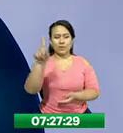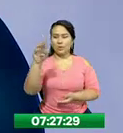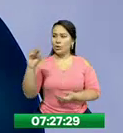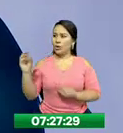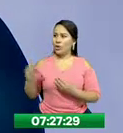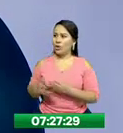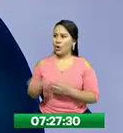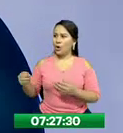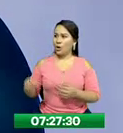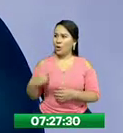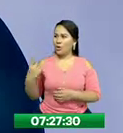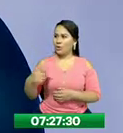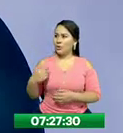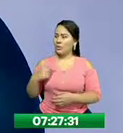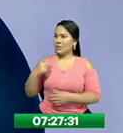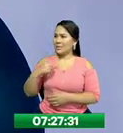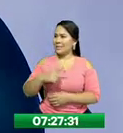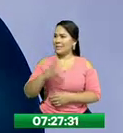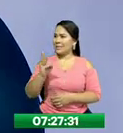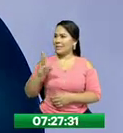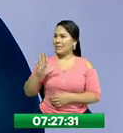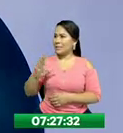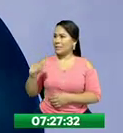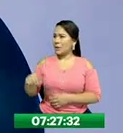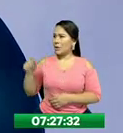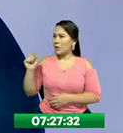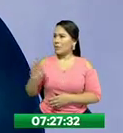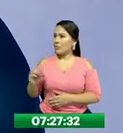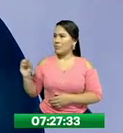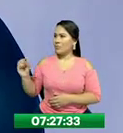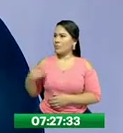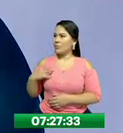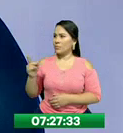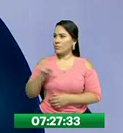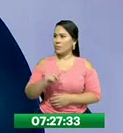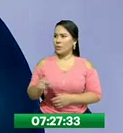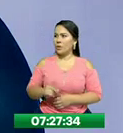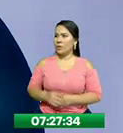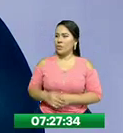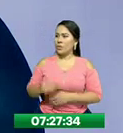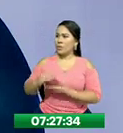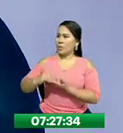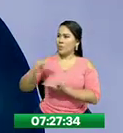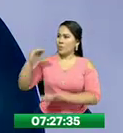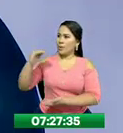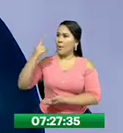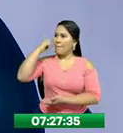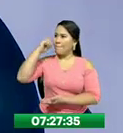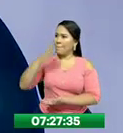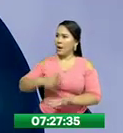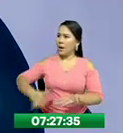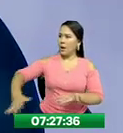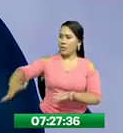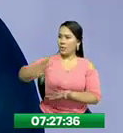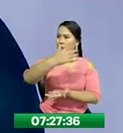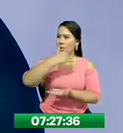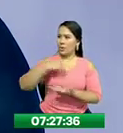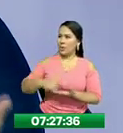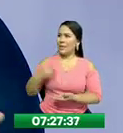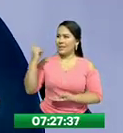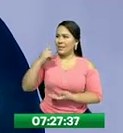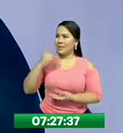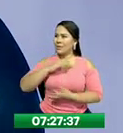$1,000 millones y solo dejar 165 de ganancias no es ser eficientes. Para poder mover todo esto,